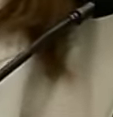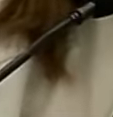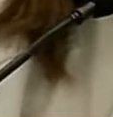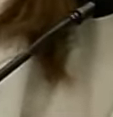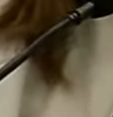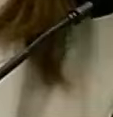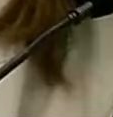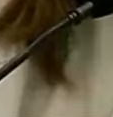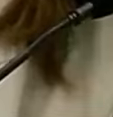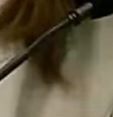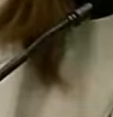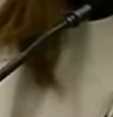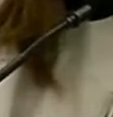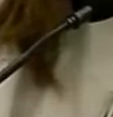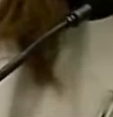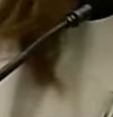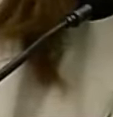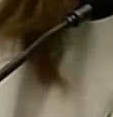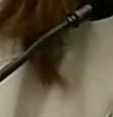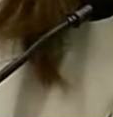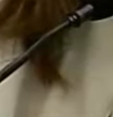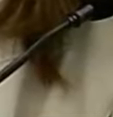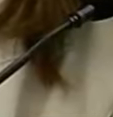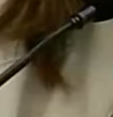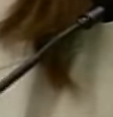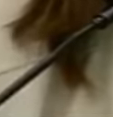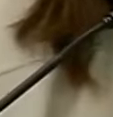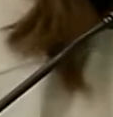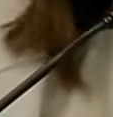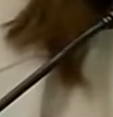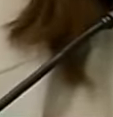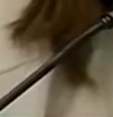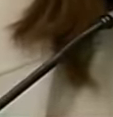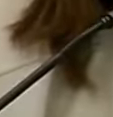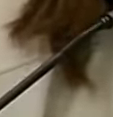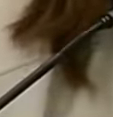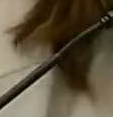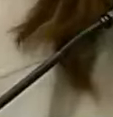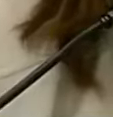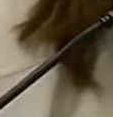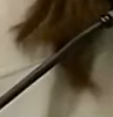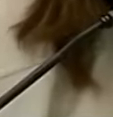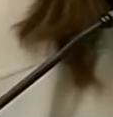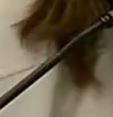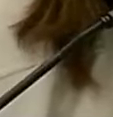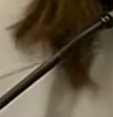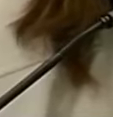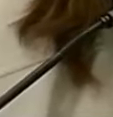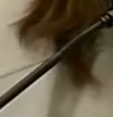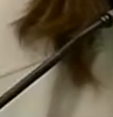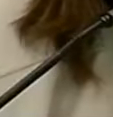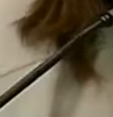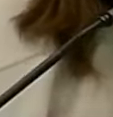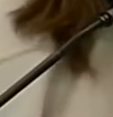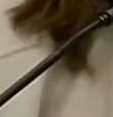ha participado de todas las reuniones con los jefes de las fuerzas del operativo Bandera, la Gendarmería Nacional, la Policía